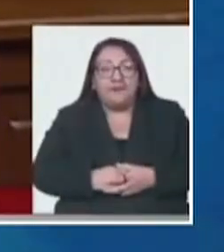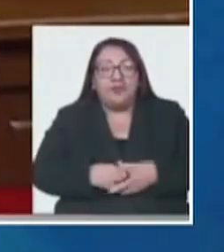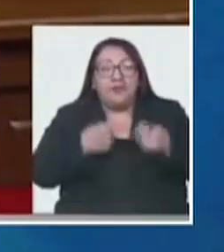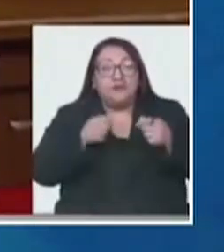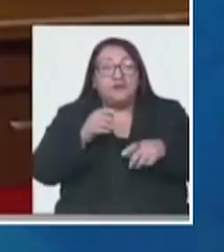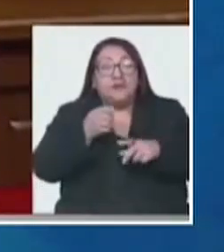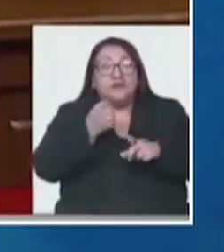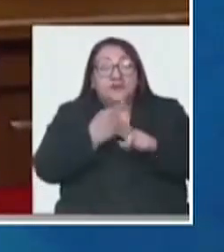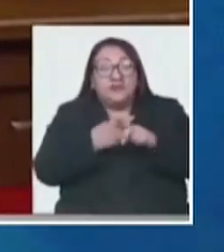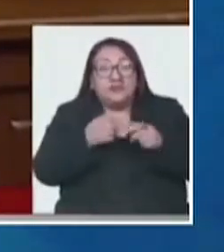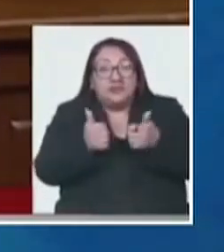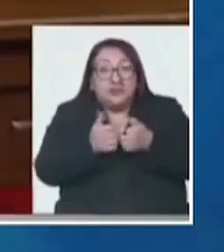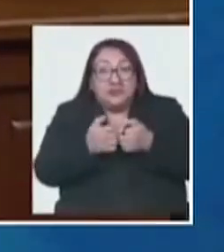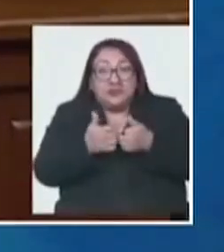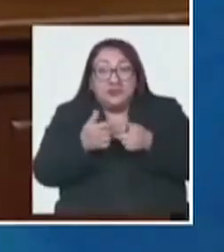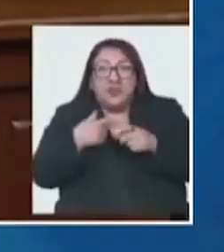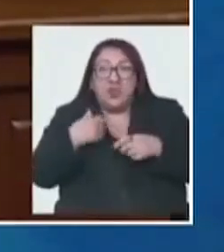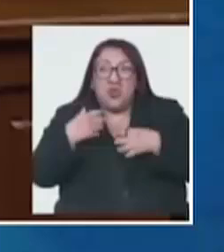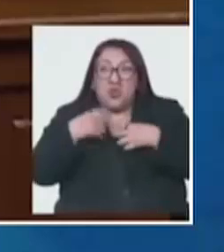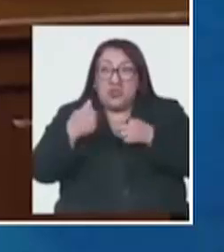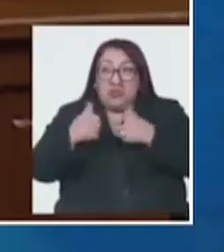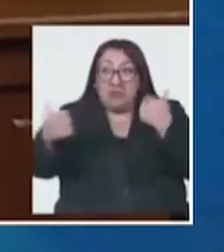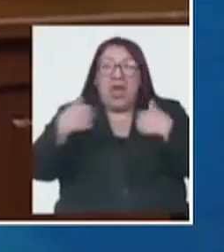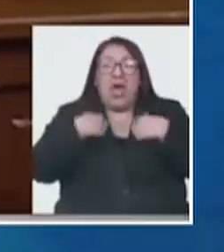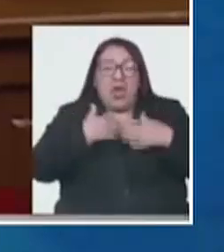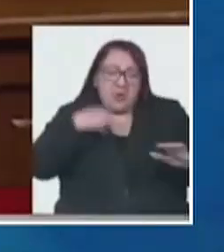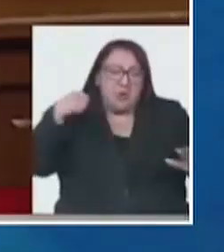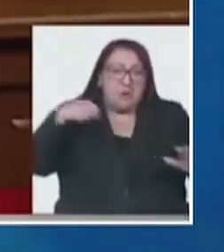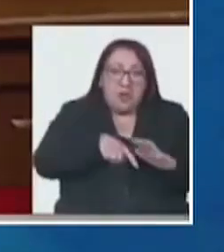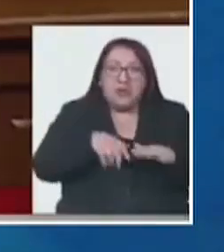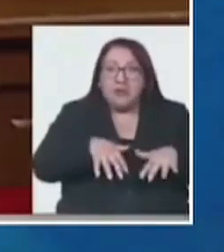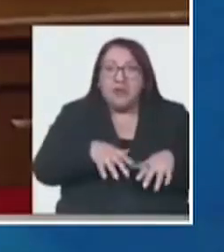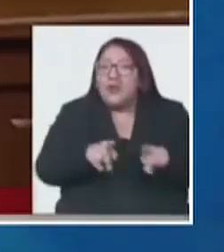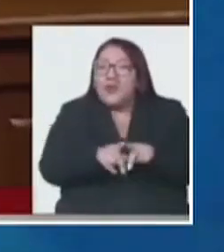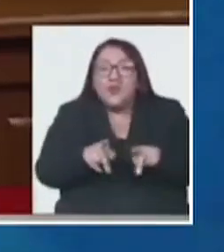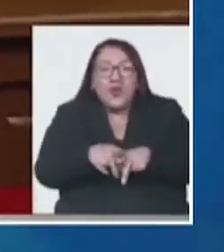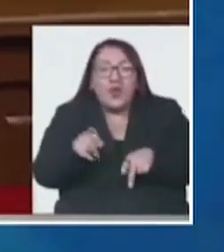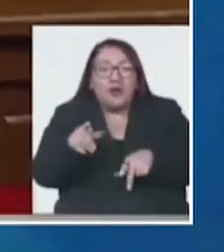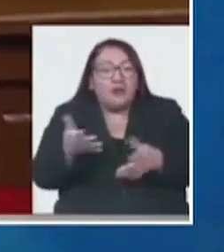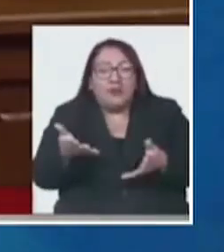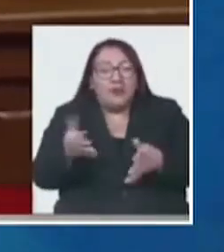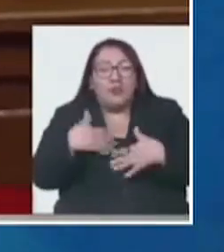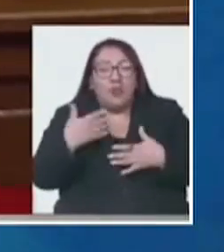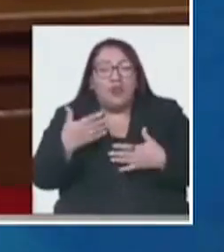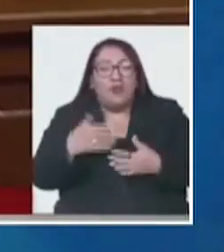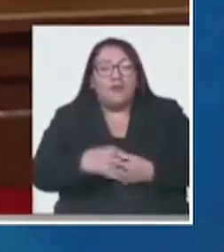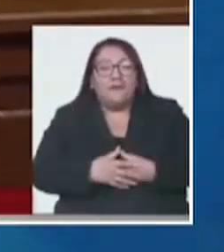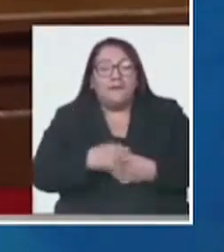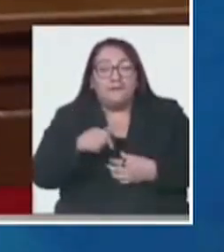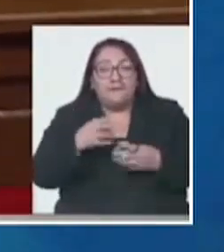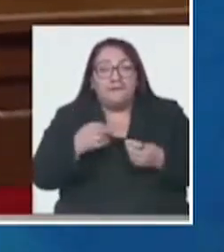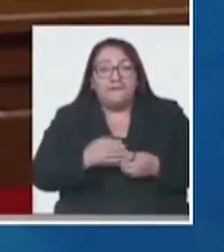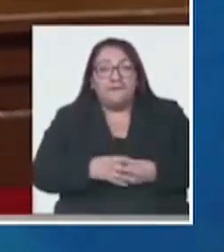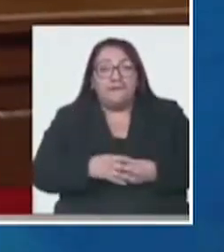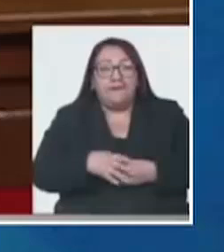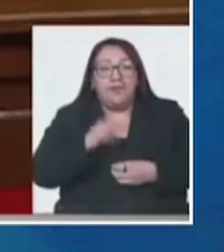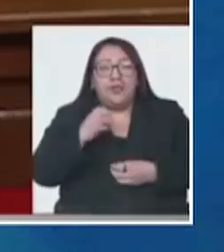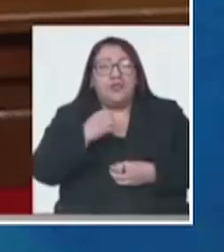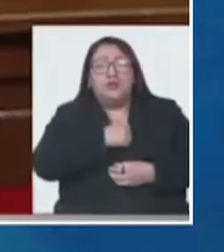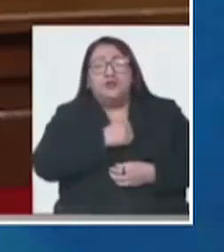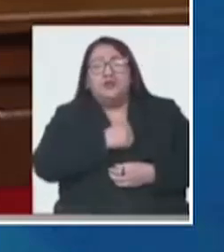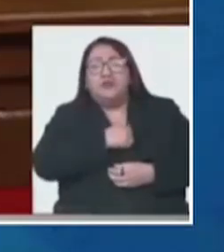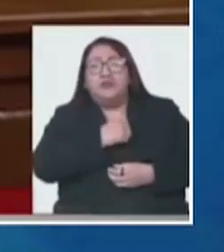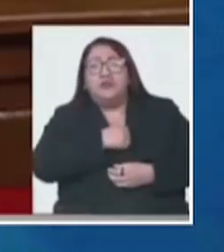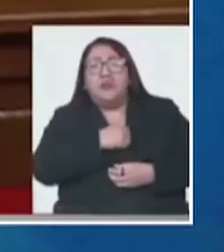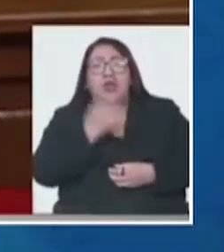Pero en fin, así están las cosas, ellos muy sueltos de huesos siempre van a encontrar por supuesto una excusa para